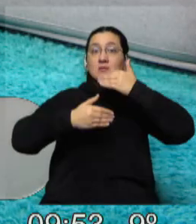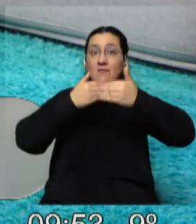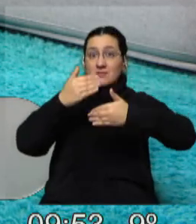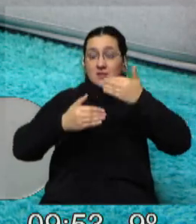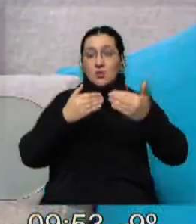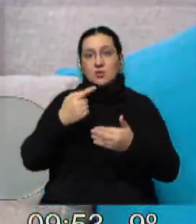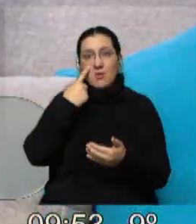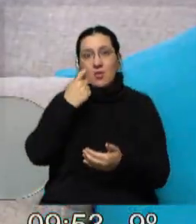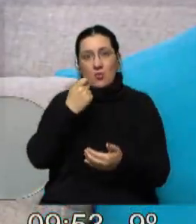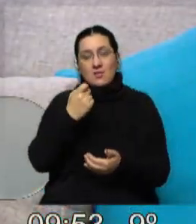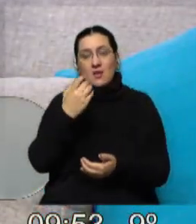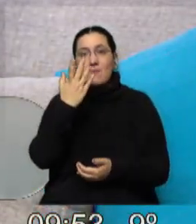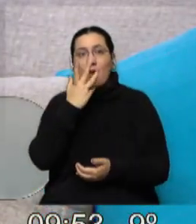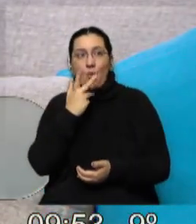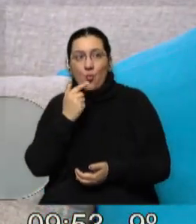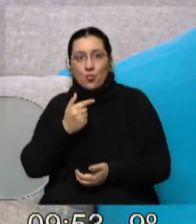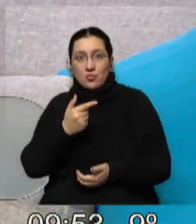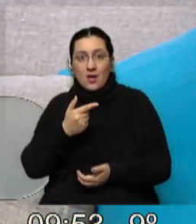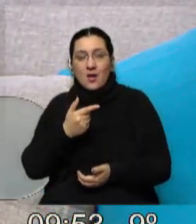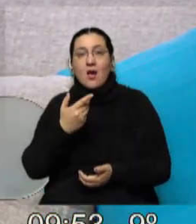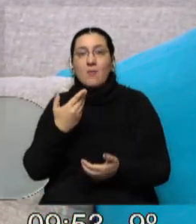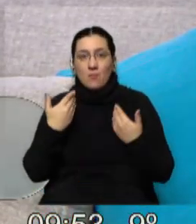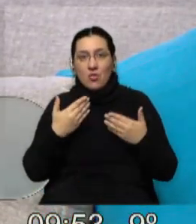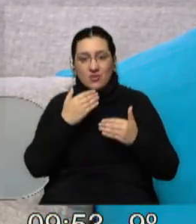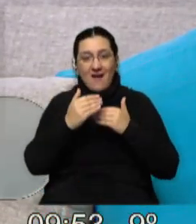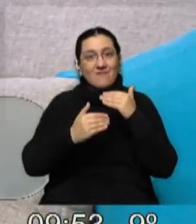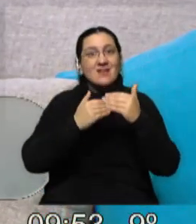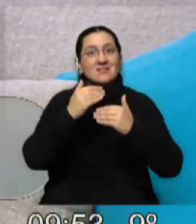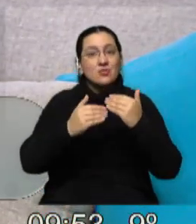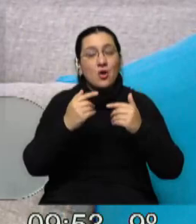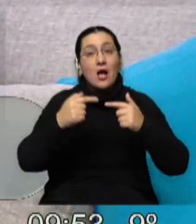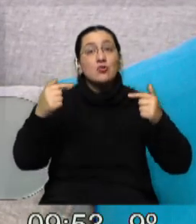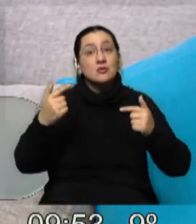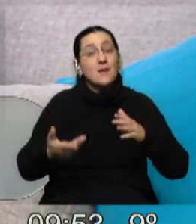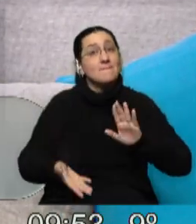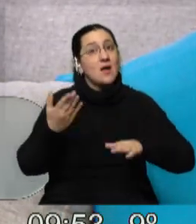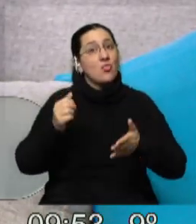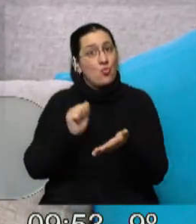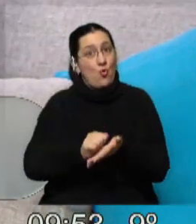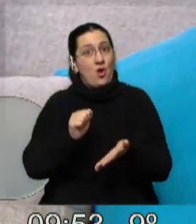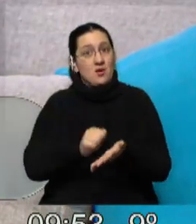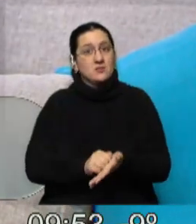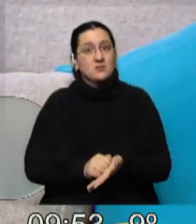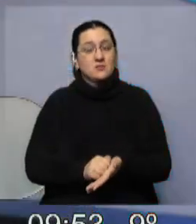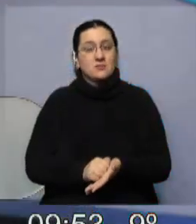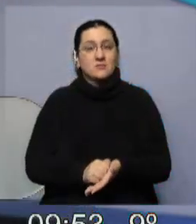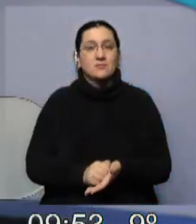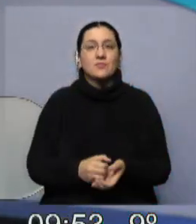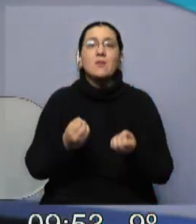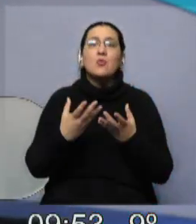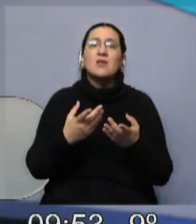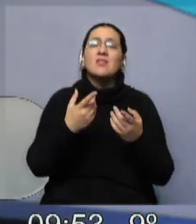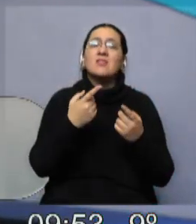puede estar generando placer, yo puedo ir avanzando a cosas más duras. ¿Por qué dijiste de las